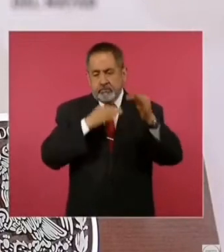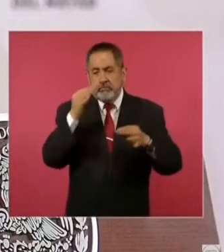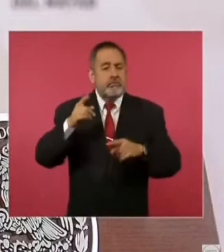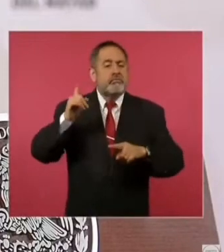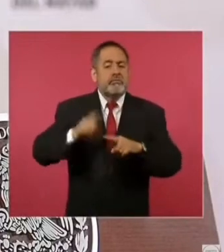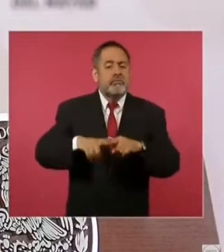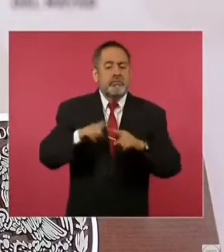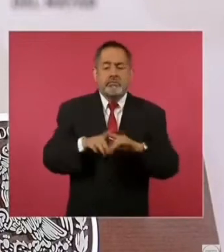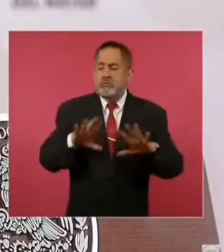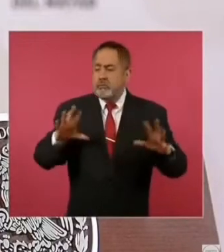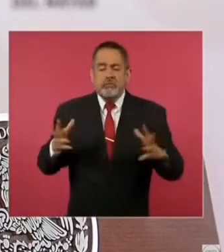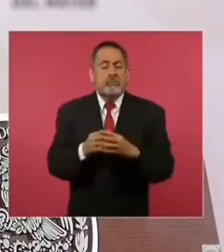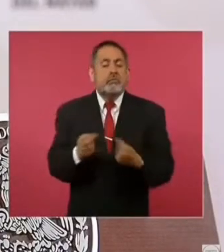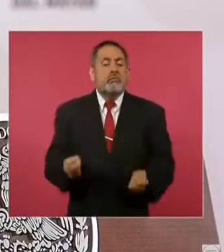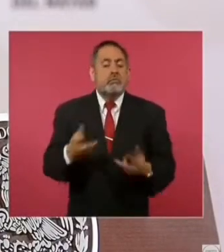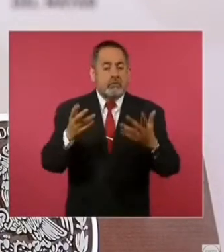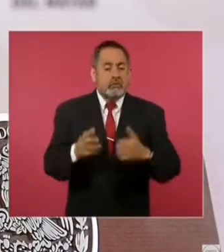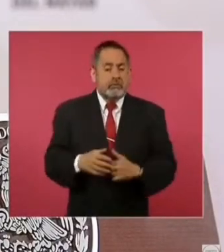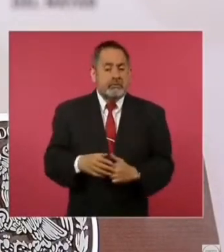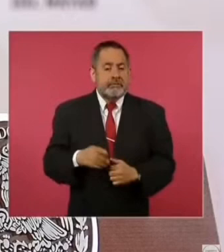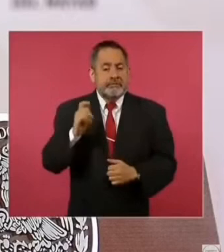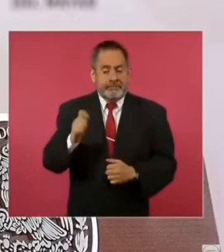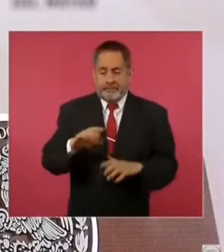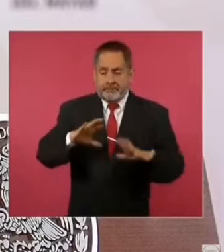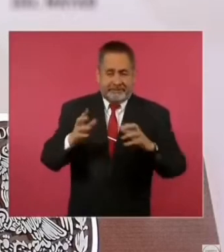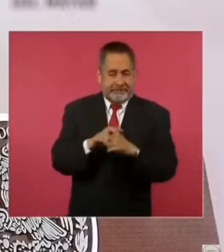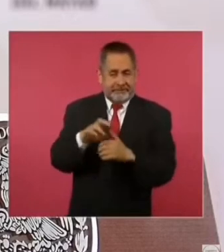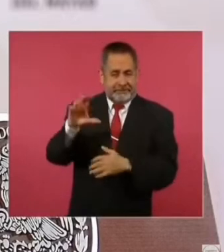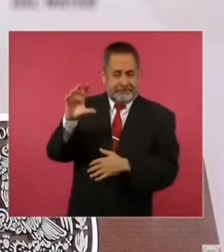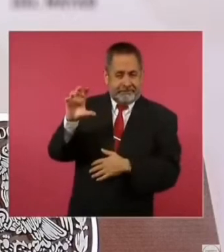participó una participación del